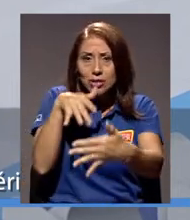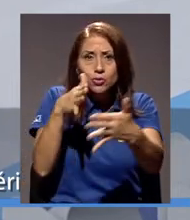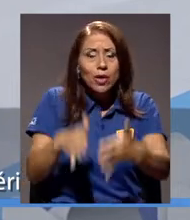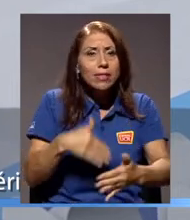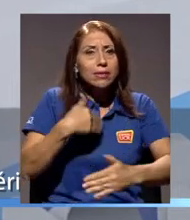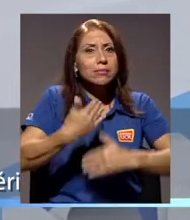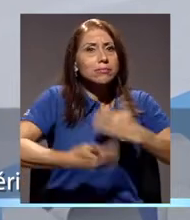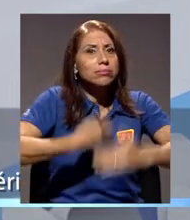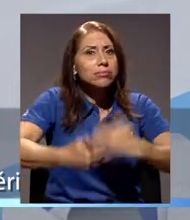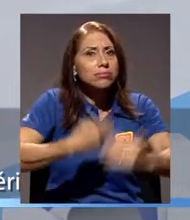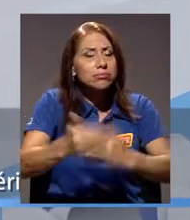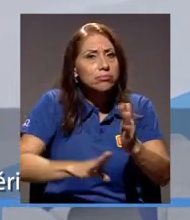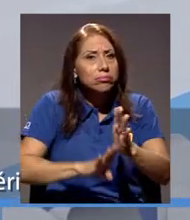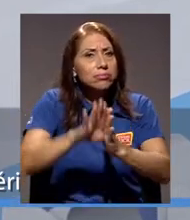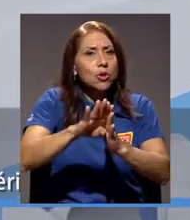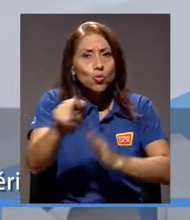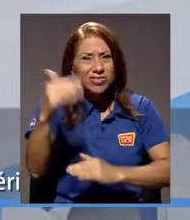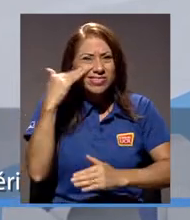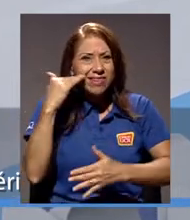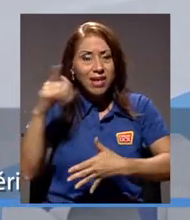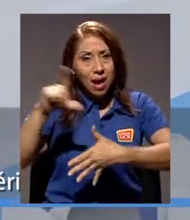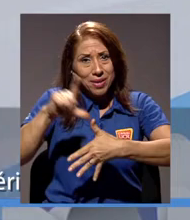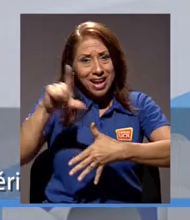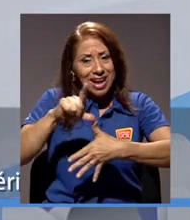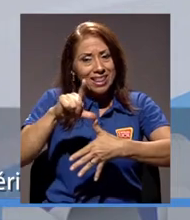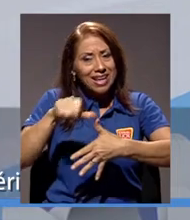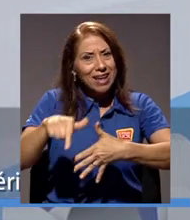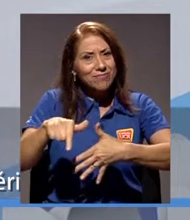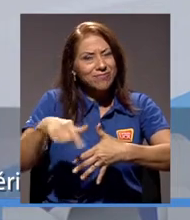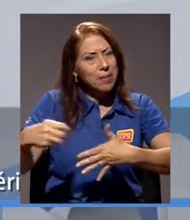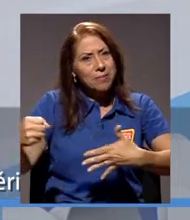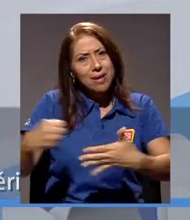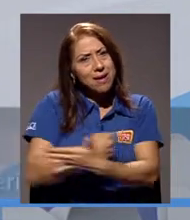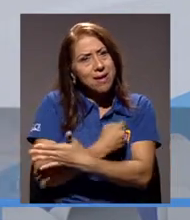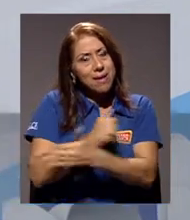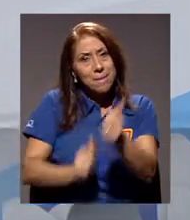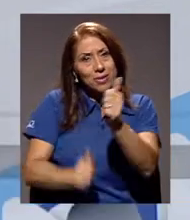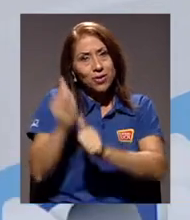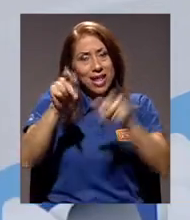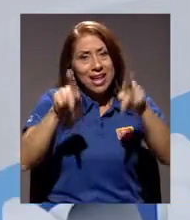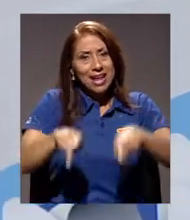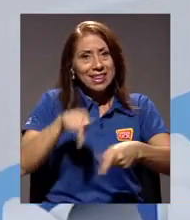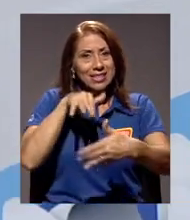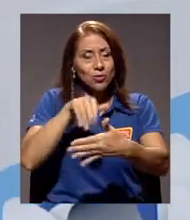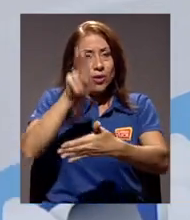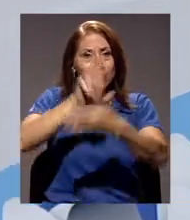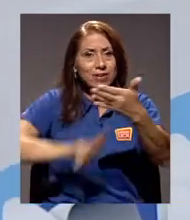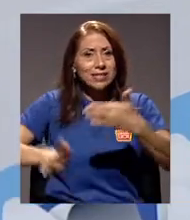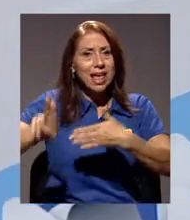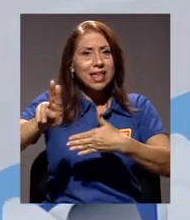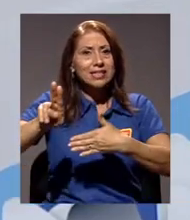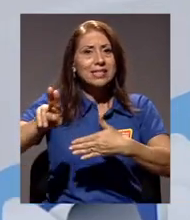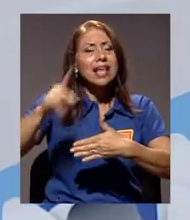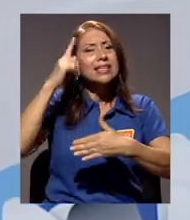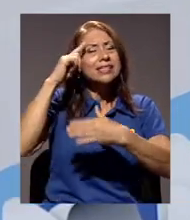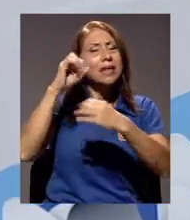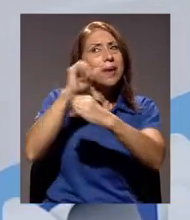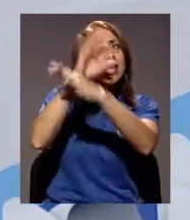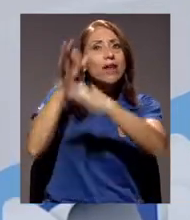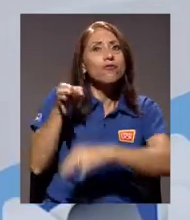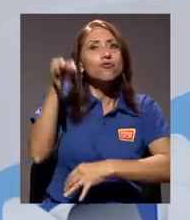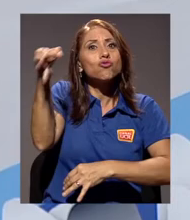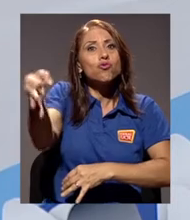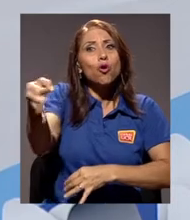sabe que en general en américa latina' desafortunadamente buena parte de la mayoría de la gente que estudia en las universidades se imagina como empleados de una lectura